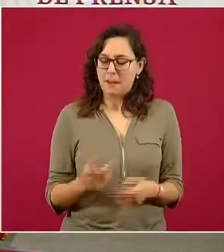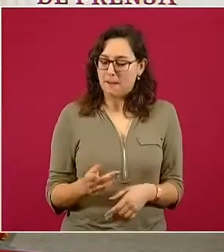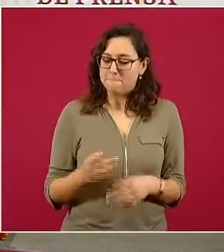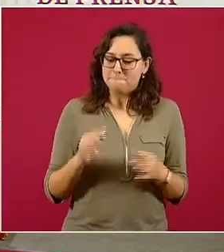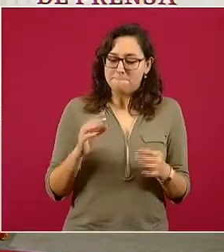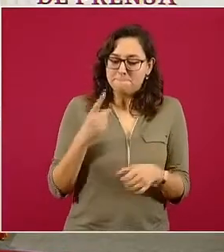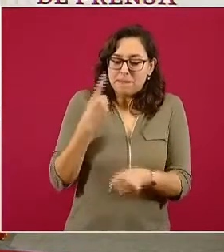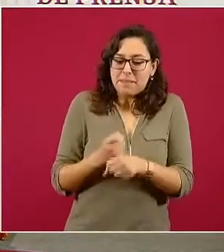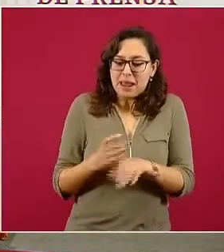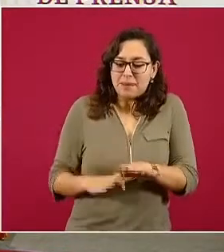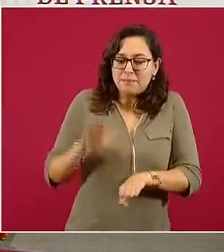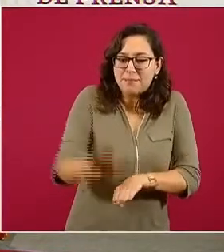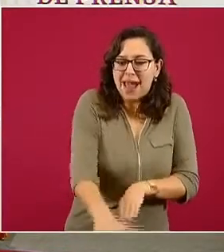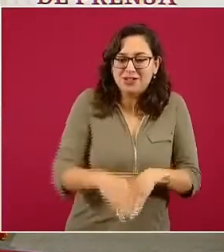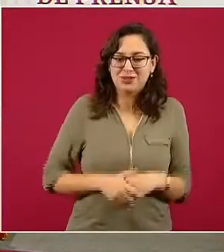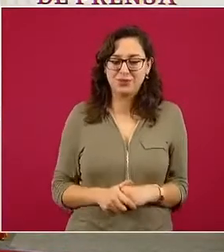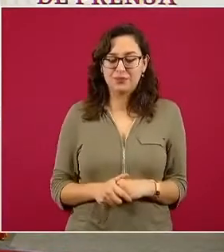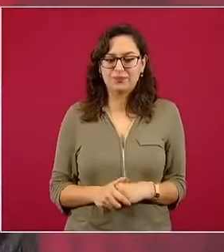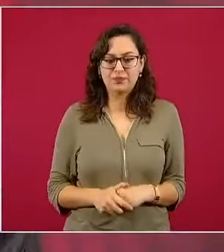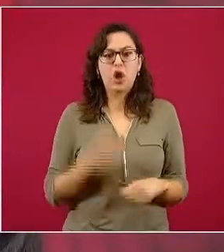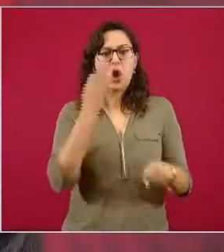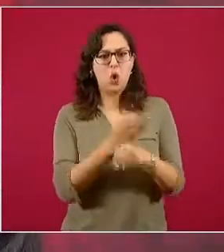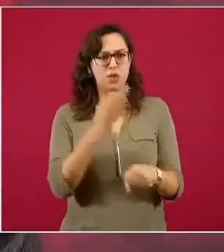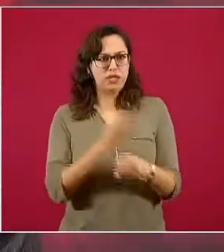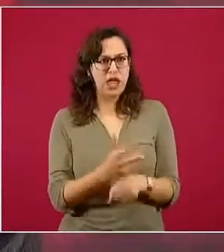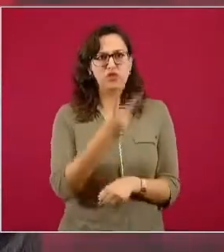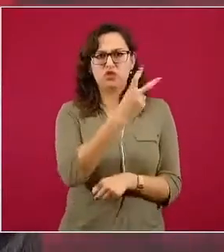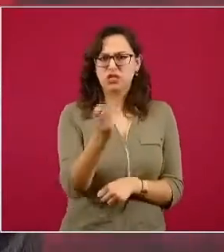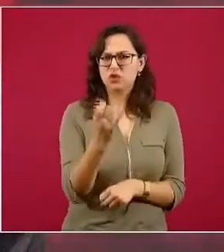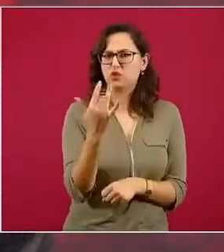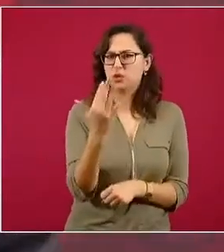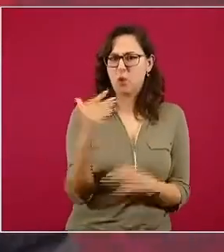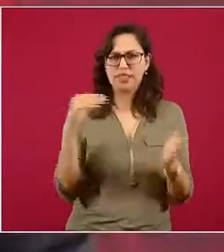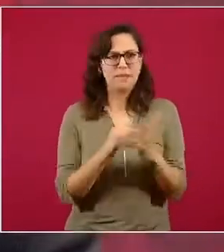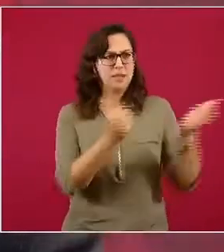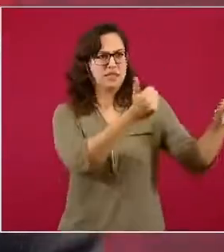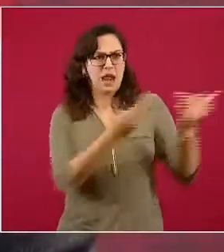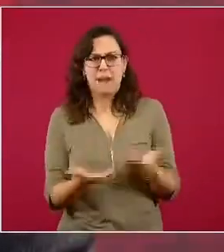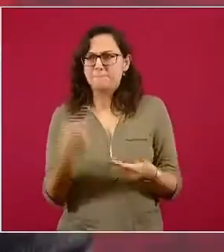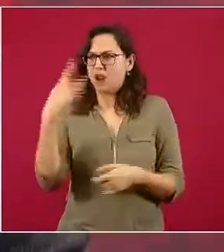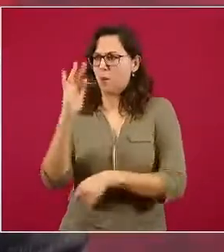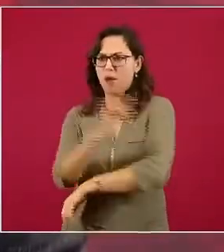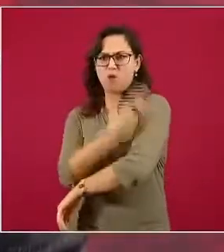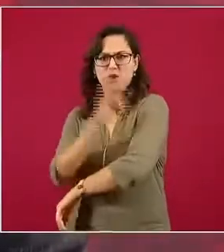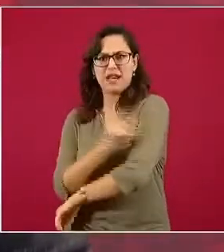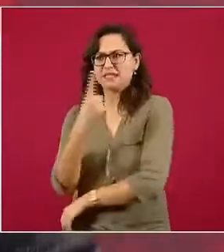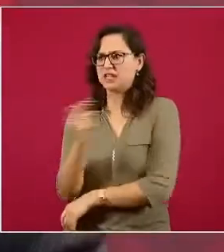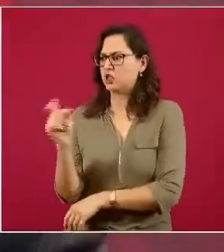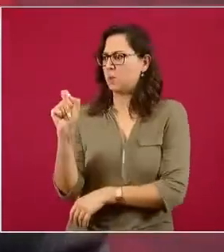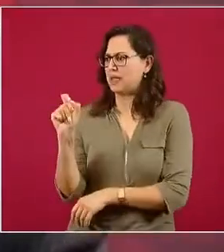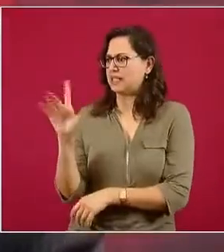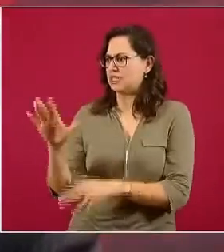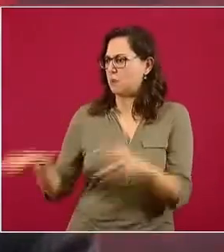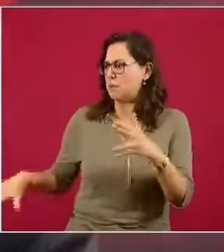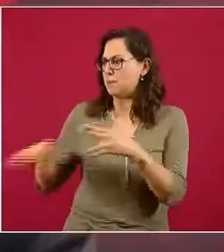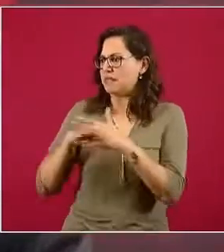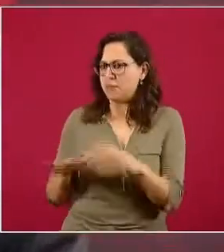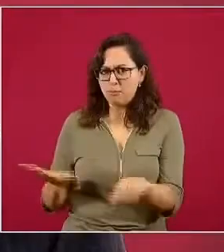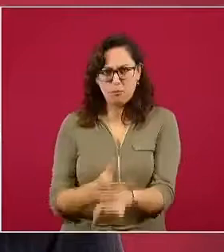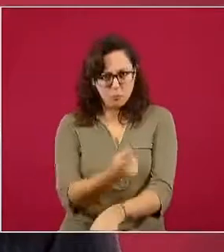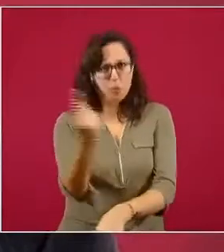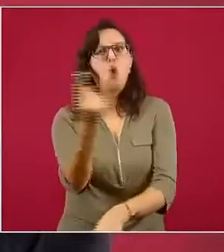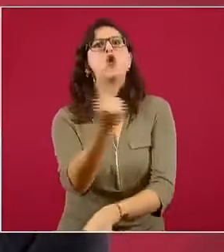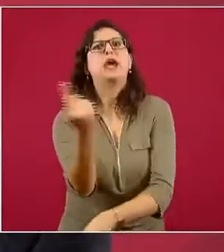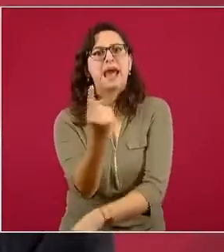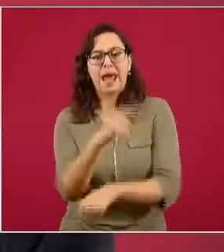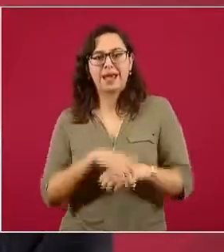a 250,000 personas? Ya lo explicamos también en la mañana, porque esta vacuna, la vacuna de Pfizer-BioNTech, se